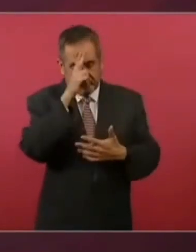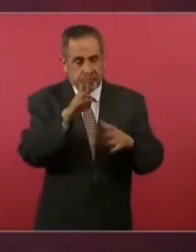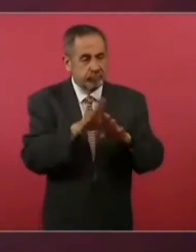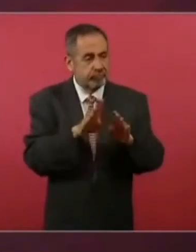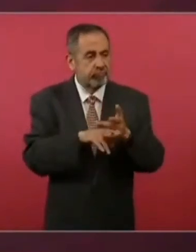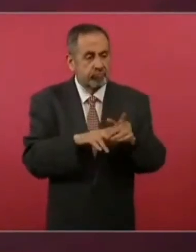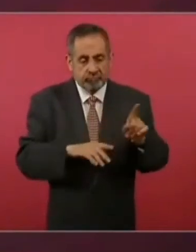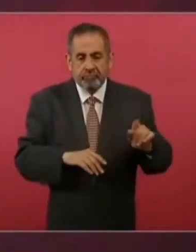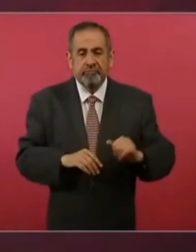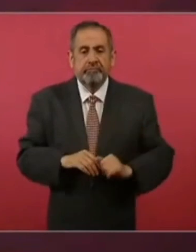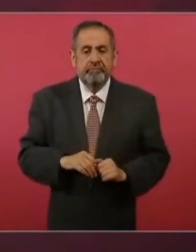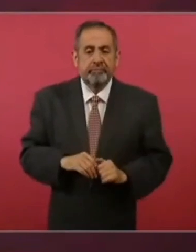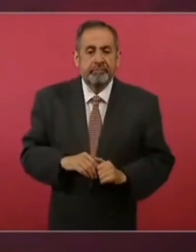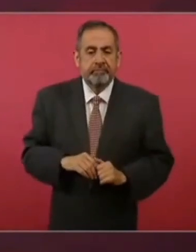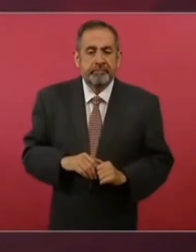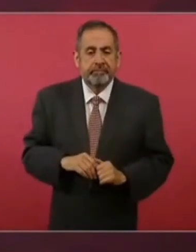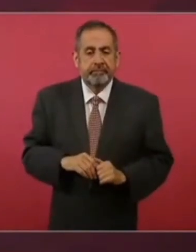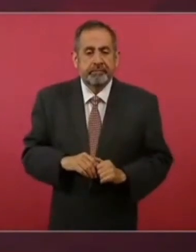organizando